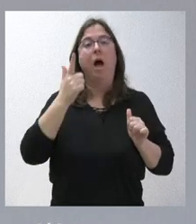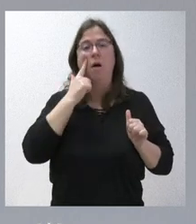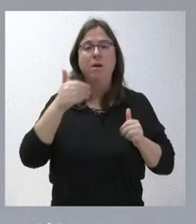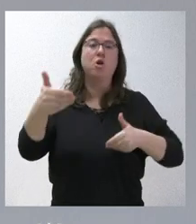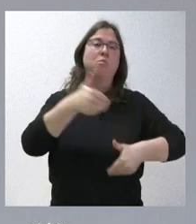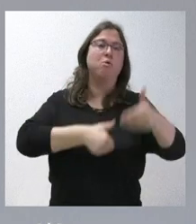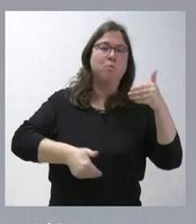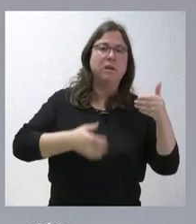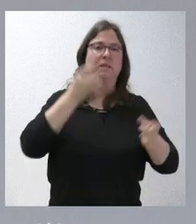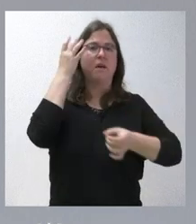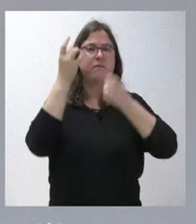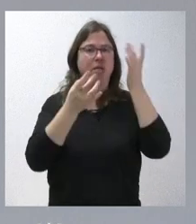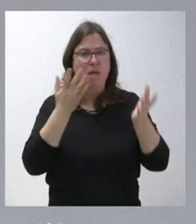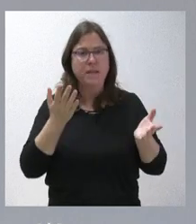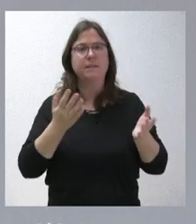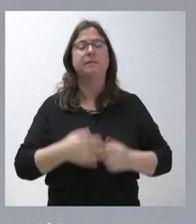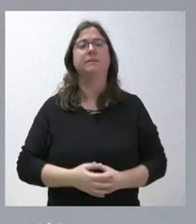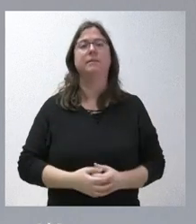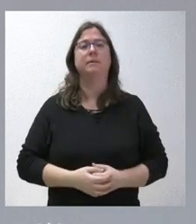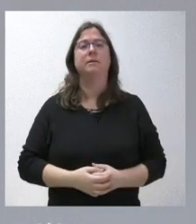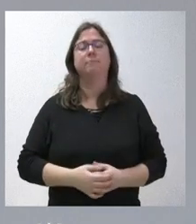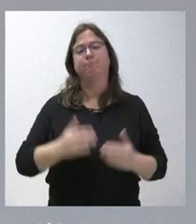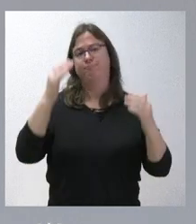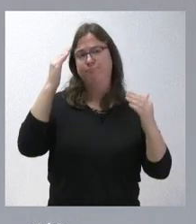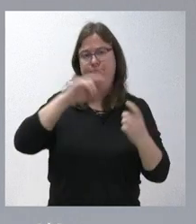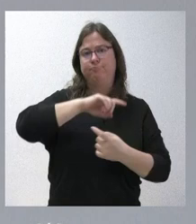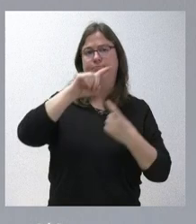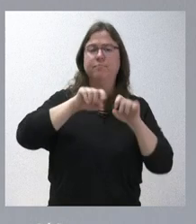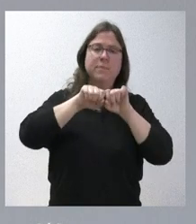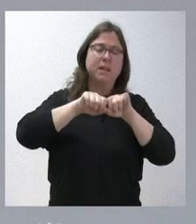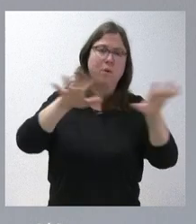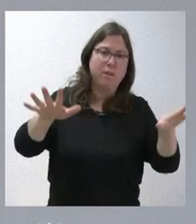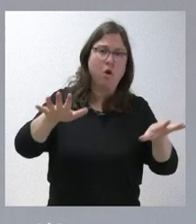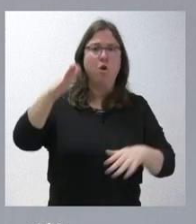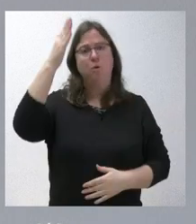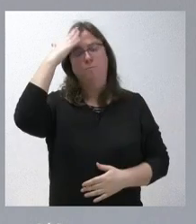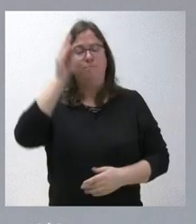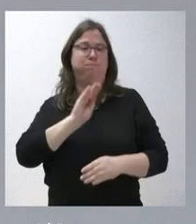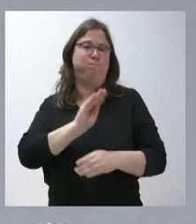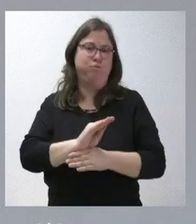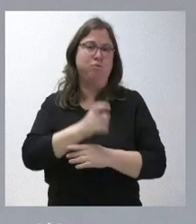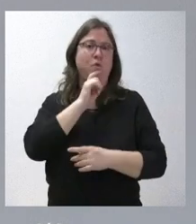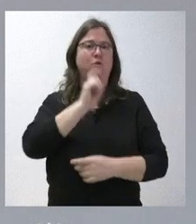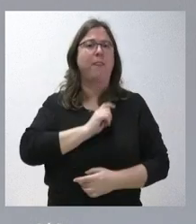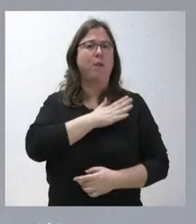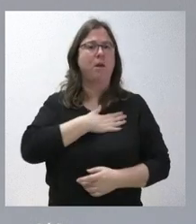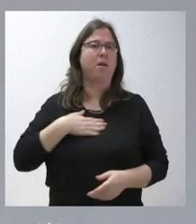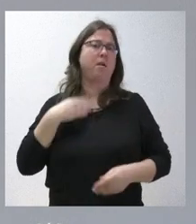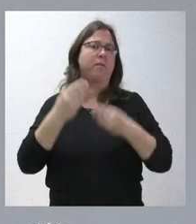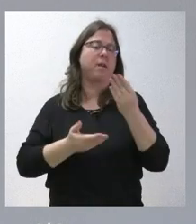actividades eh conmemorativas y de divulgación y de patrocinio que la propia fundación va